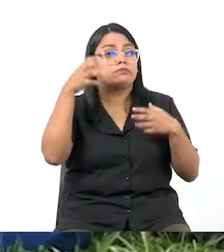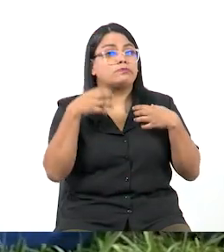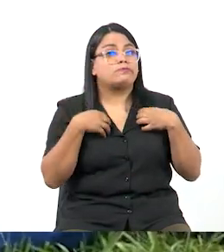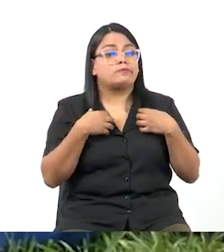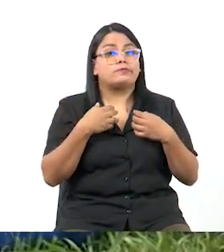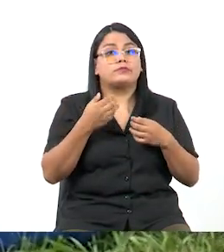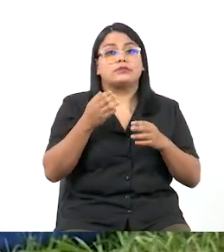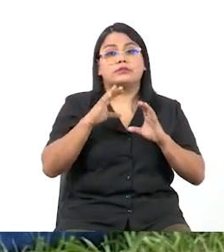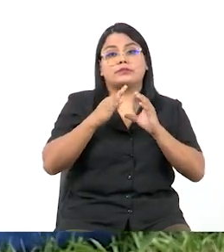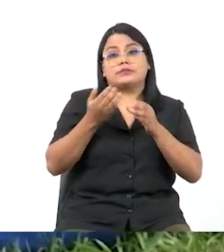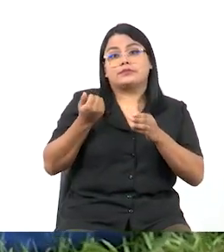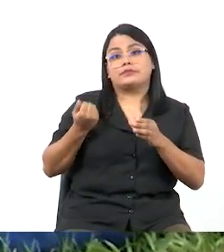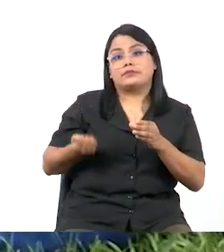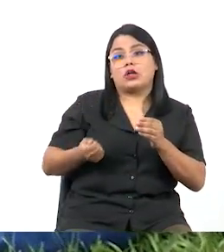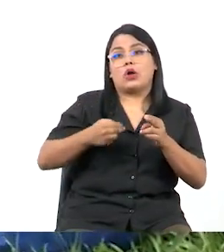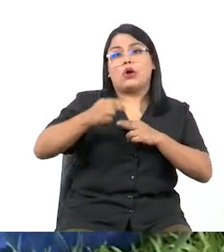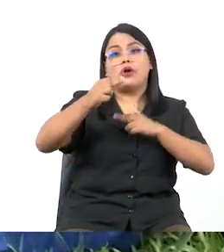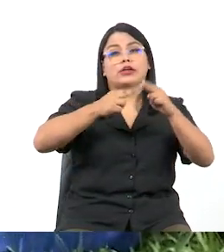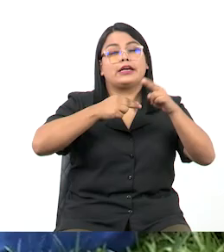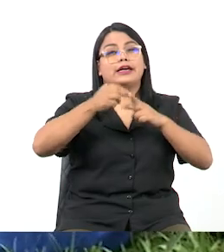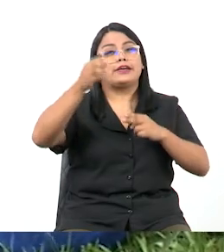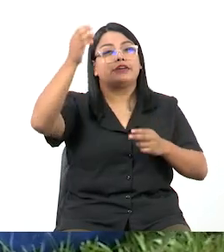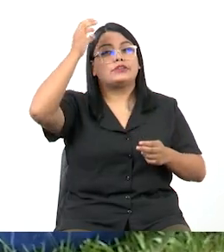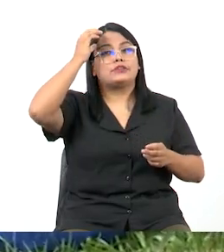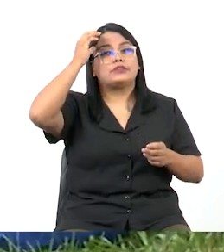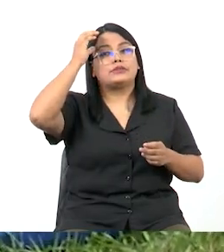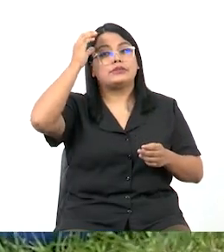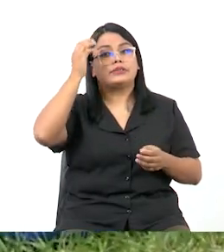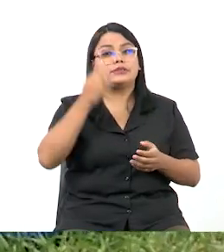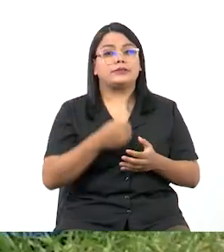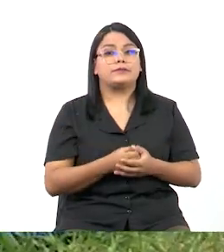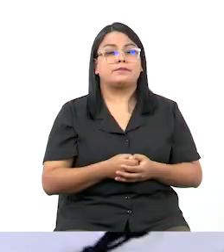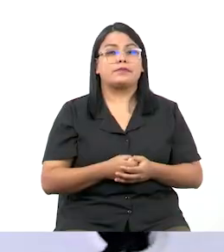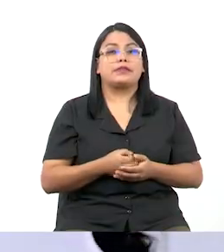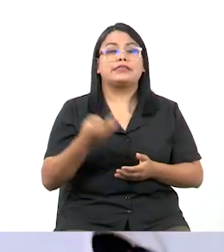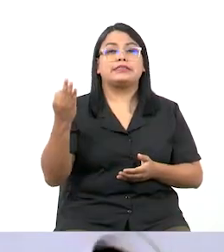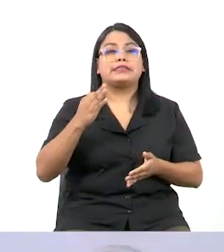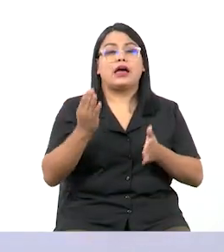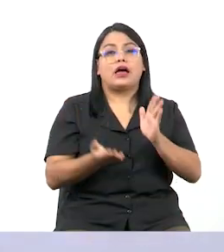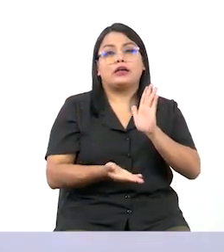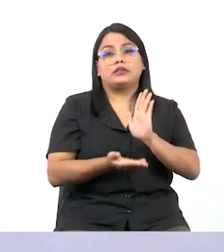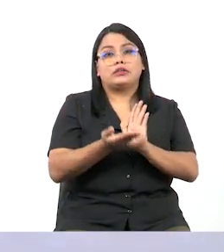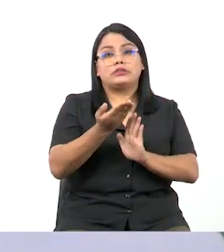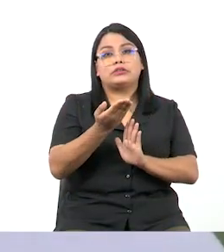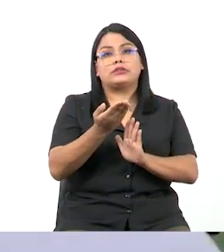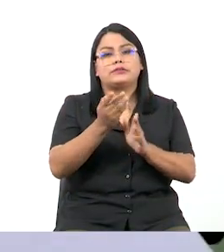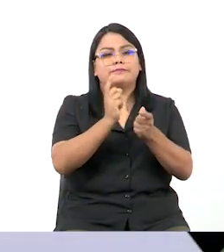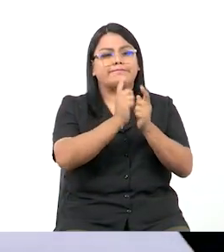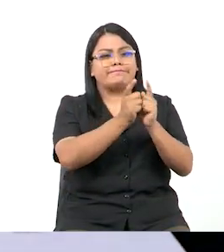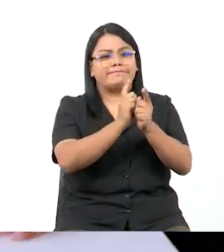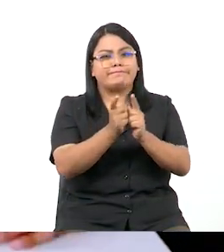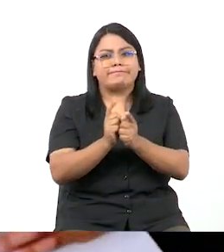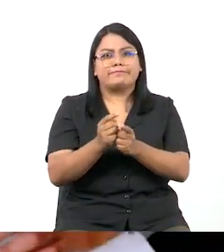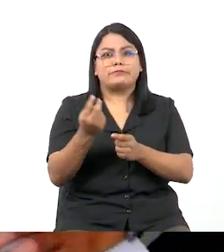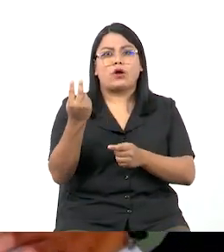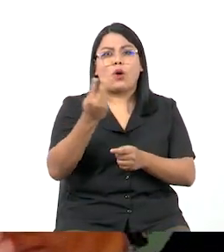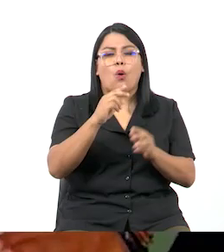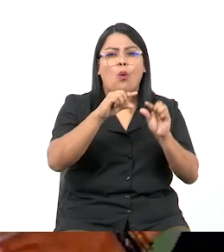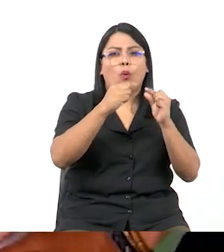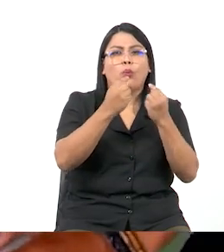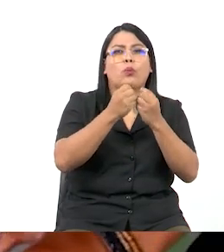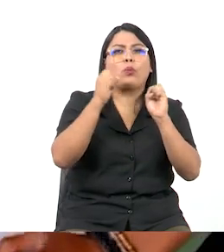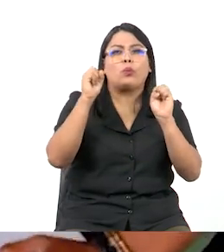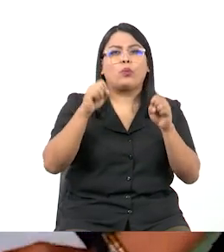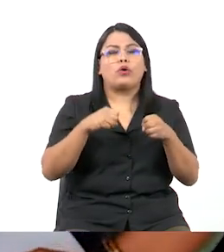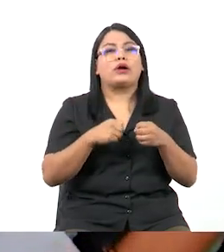conocimientos y vivencias del estudiantado. La construcción del conocimiento, por su parte, debe desarrollarse mediante interacciones con pares y en